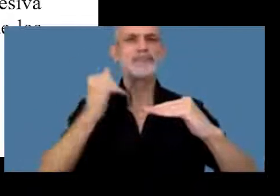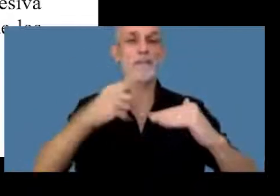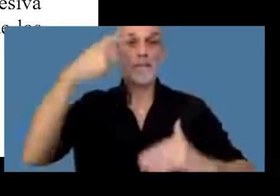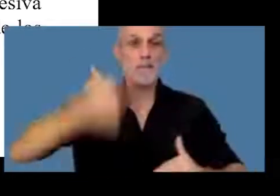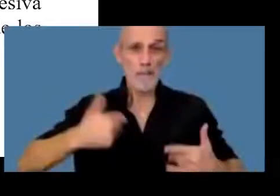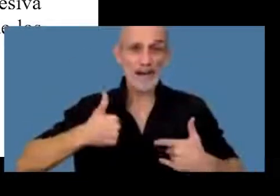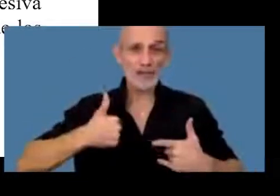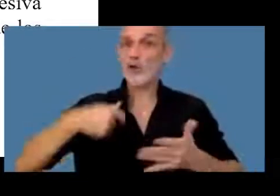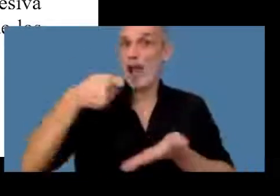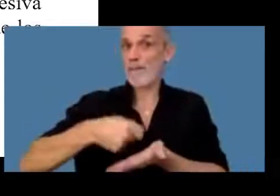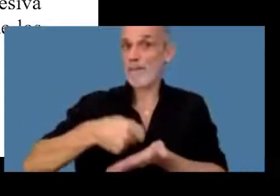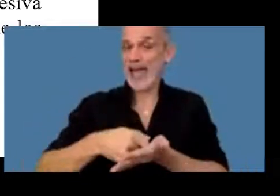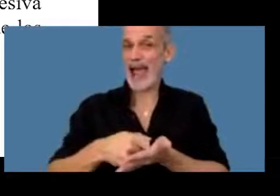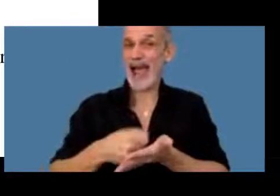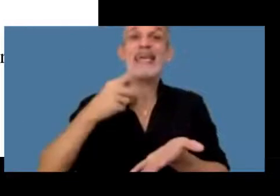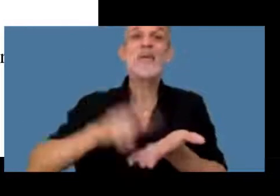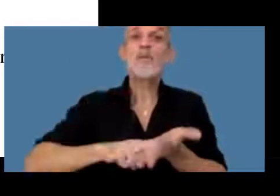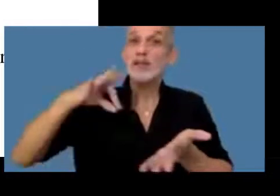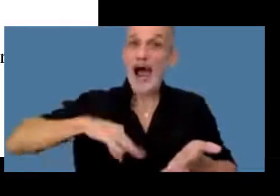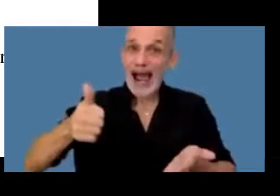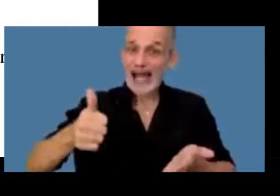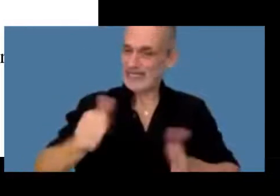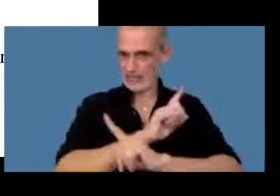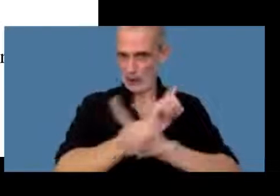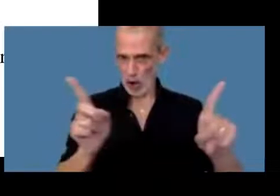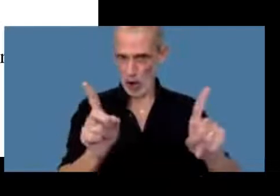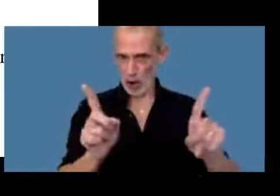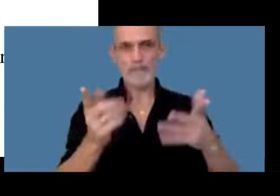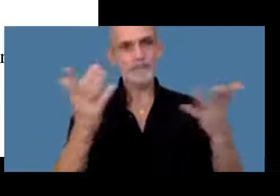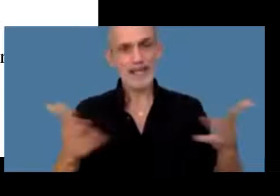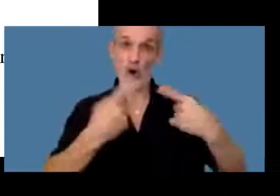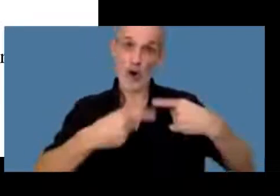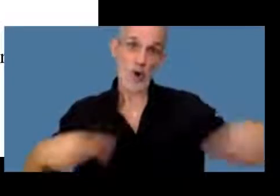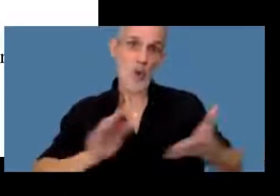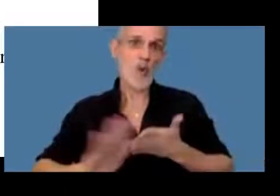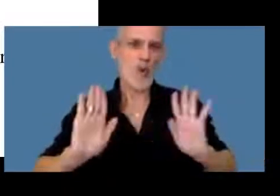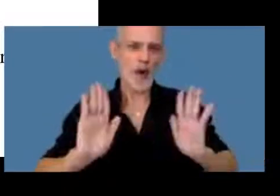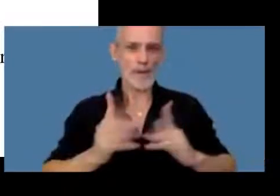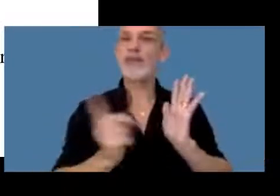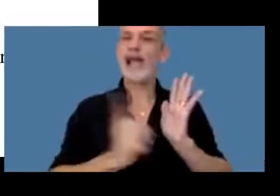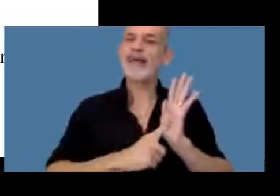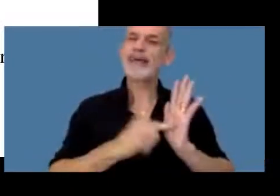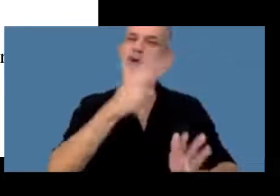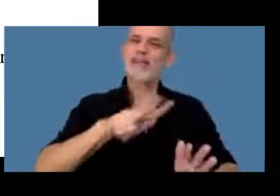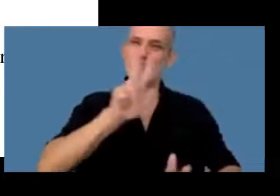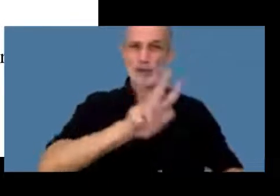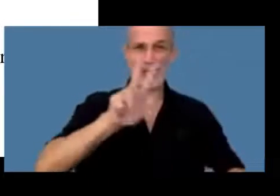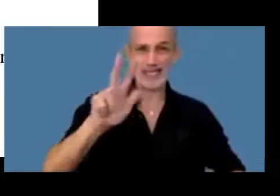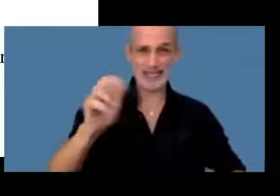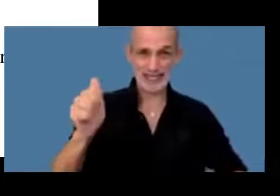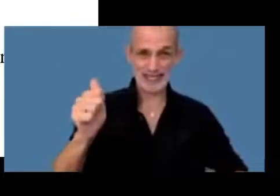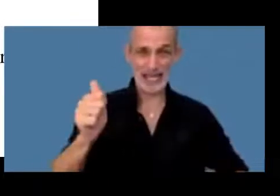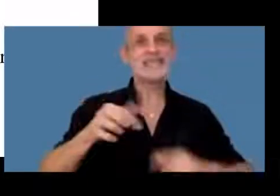no paga impuesto a las ganancias. ¿Sí? Eso es la novedad. El decreto 336